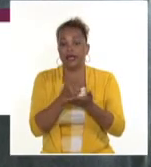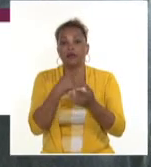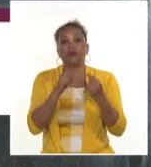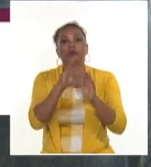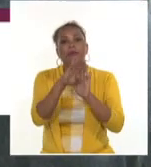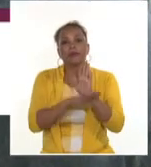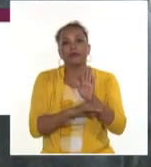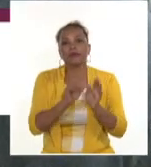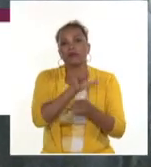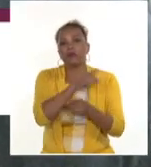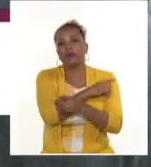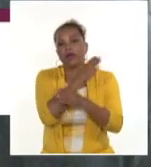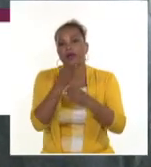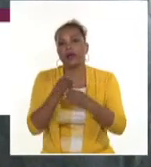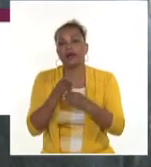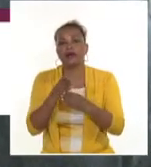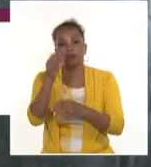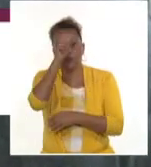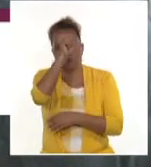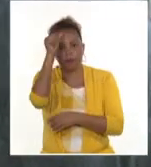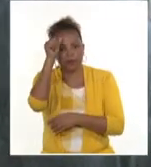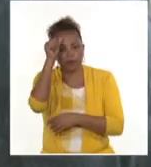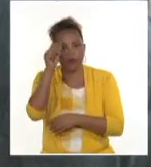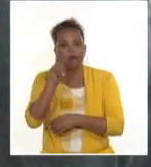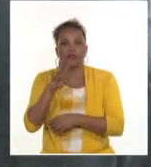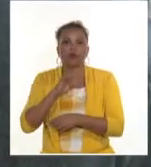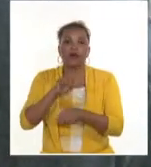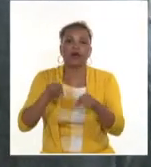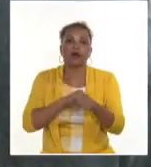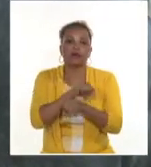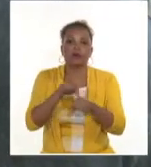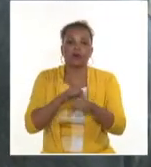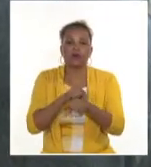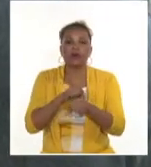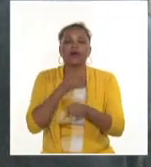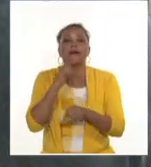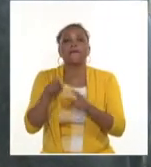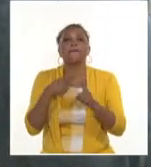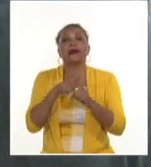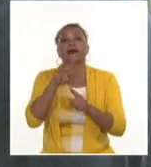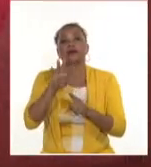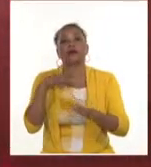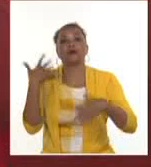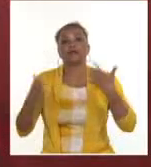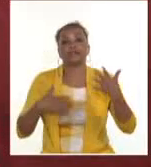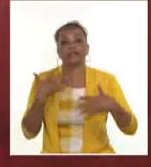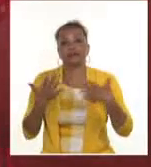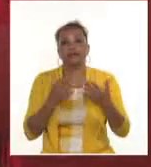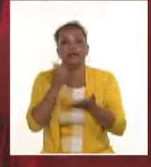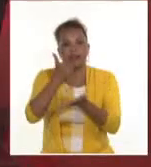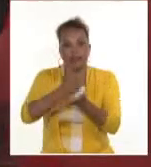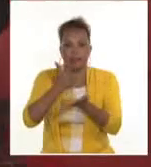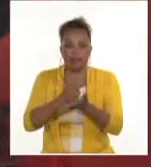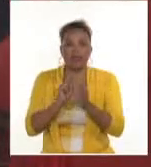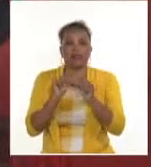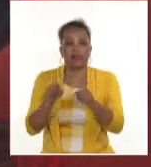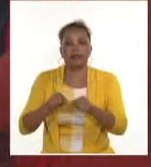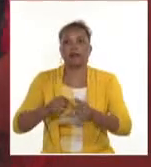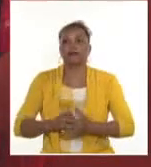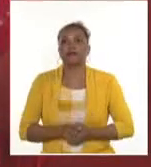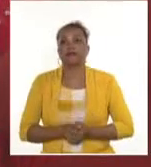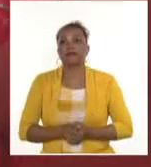de lunes a domingo Es decir que abre las 24 horas del día con más de cuatro actividades diarias en su sede colectivo distinguido